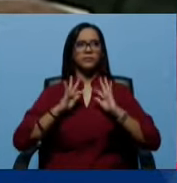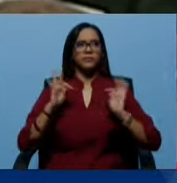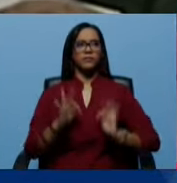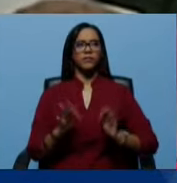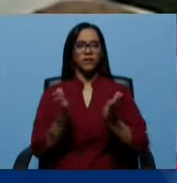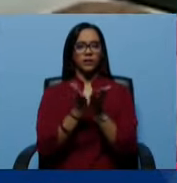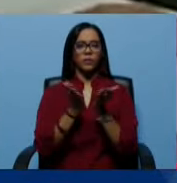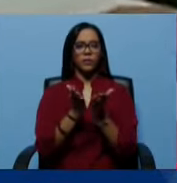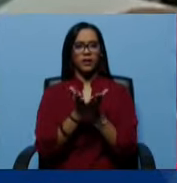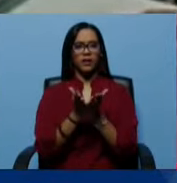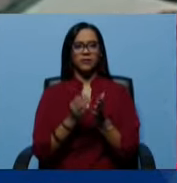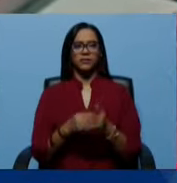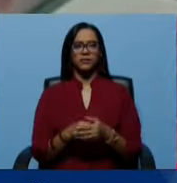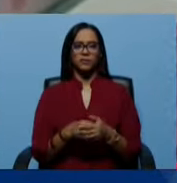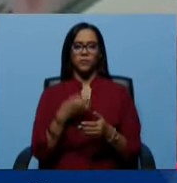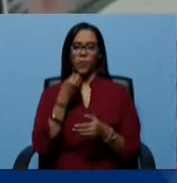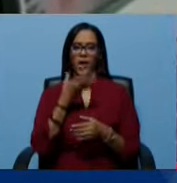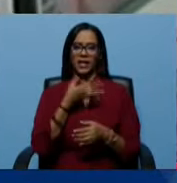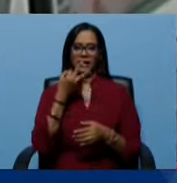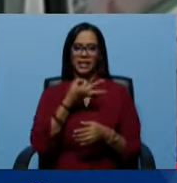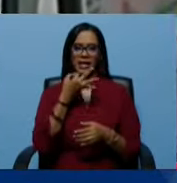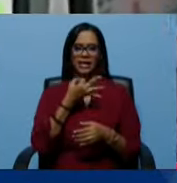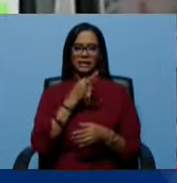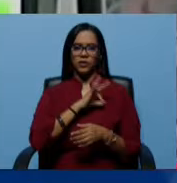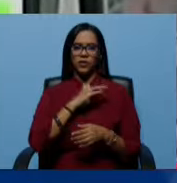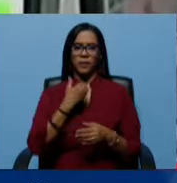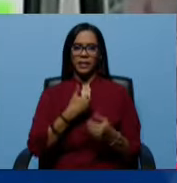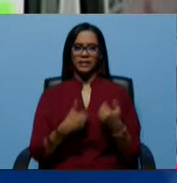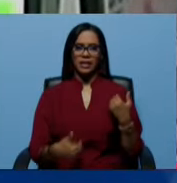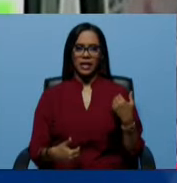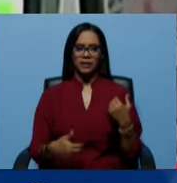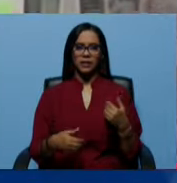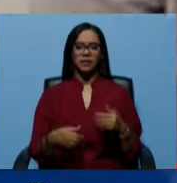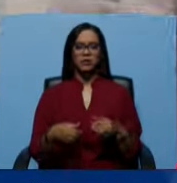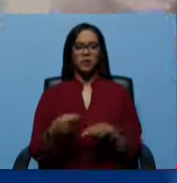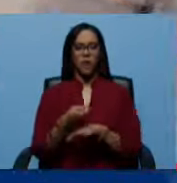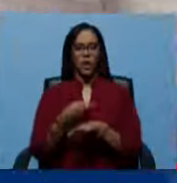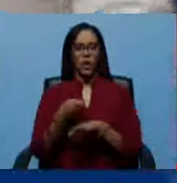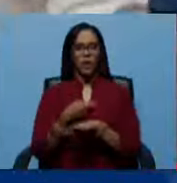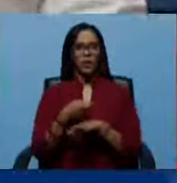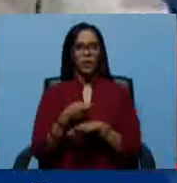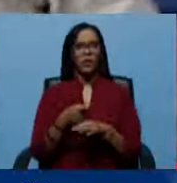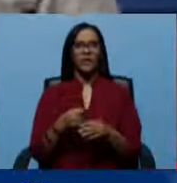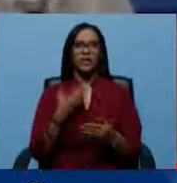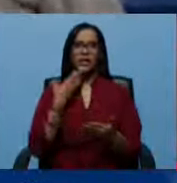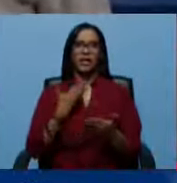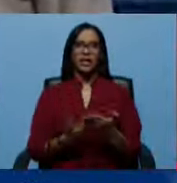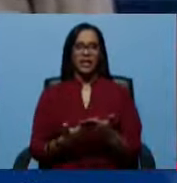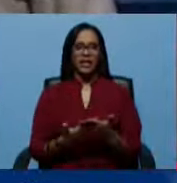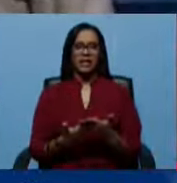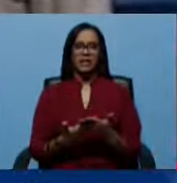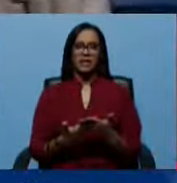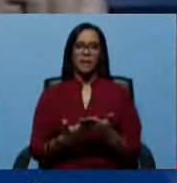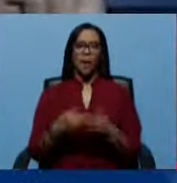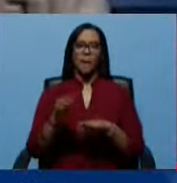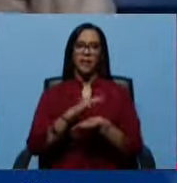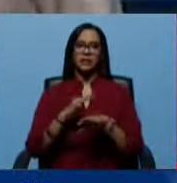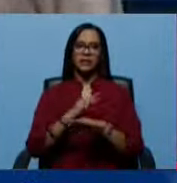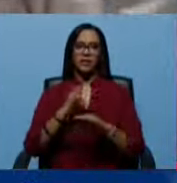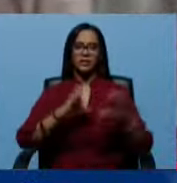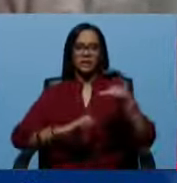estudiantes? Buenas tardes, señor presidente. Buenas tardes, señor gobernador. Gracias a su gestión y el Ministerio de Ciencia y